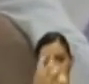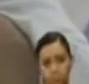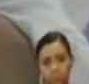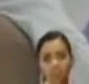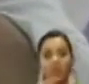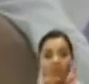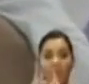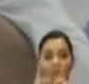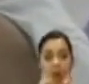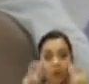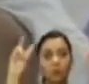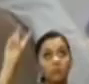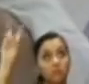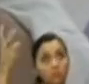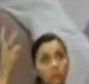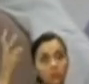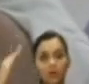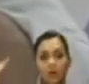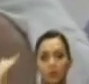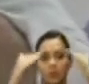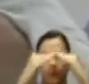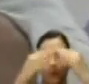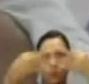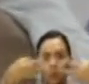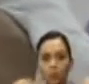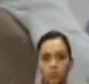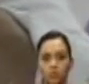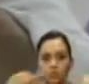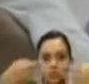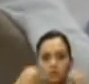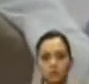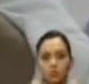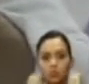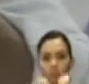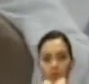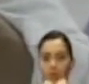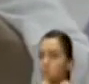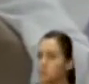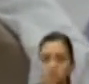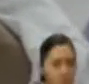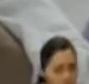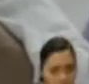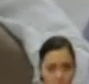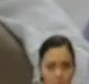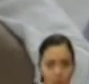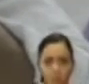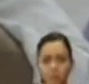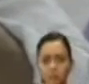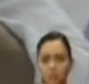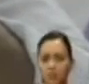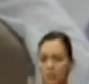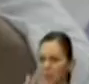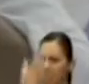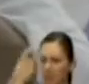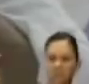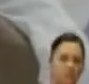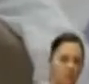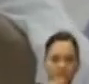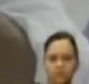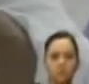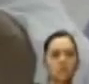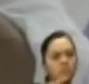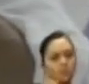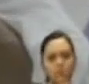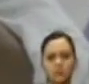planteado, equidad, justicia, y no quieran imponer a la brava un programa de gobierno que sacó el 3% de los votos en las últimas